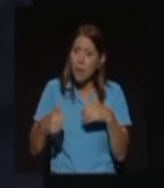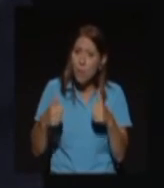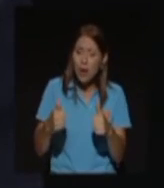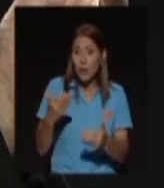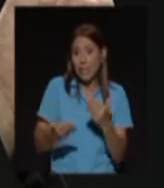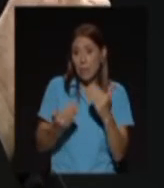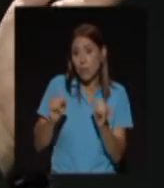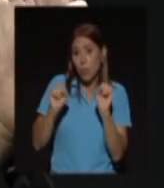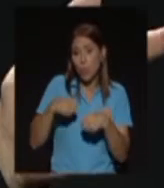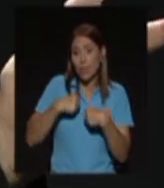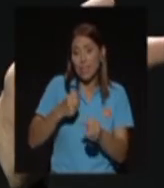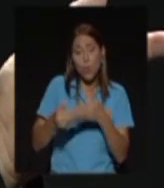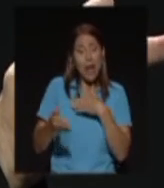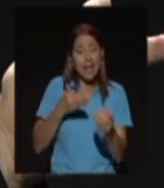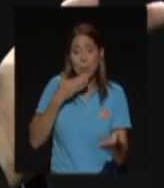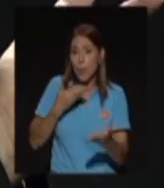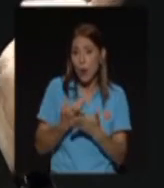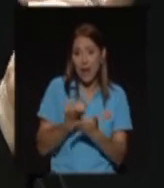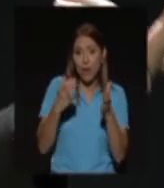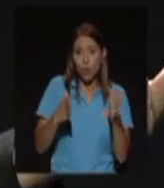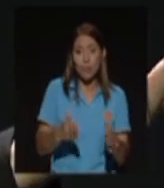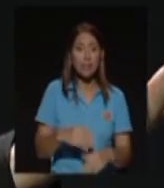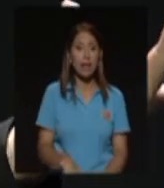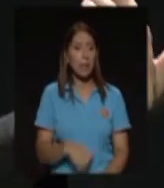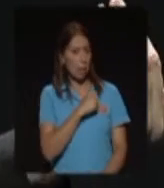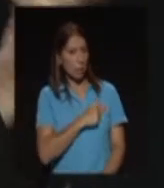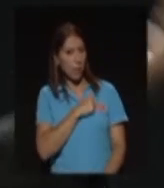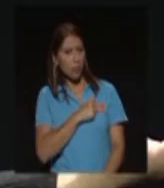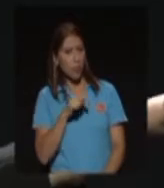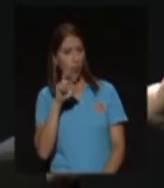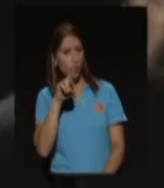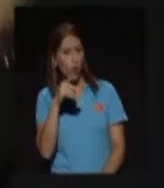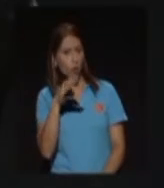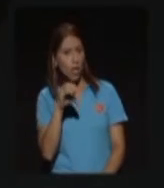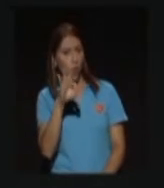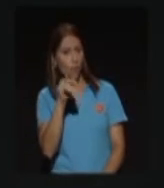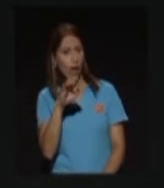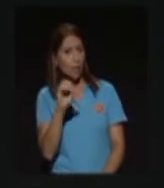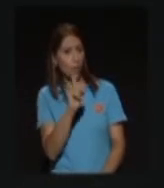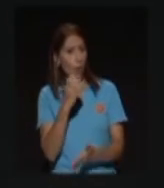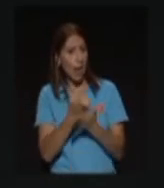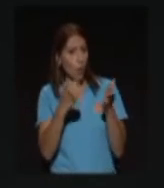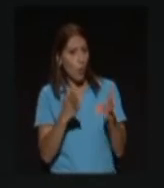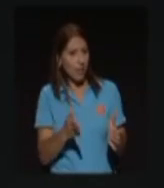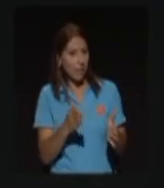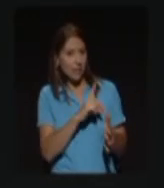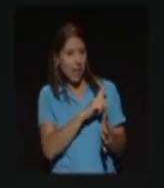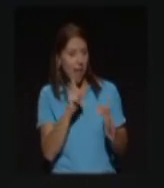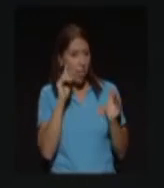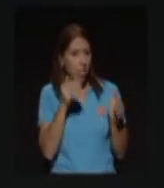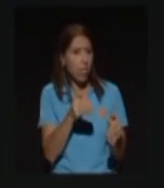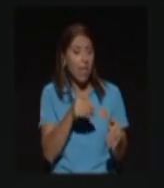Bueno, perdón, y don Rodrigo no era economista de profesión, era un abogado de profesión que